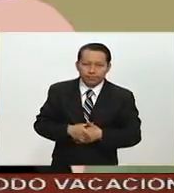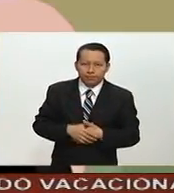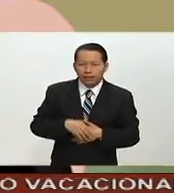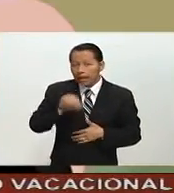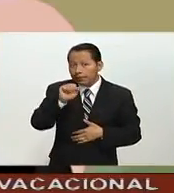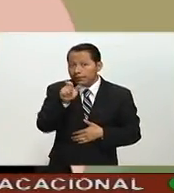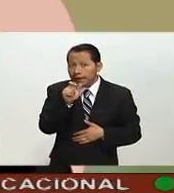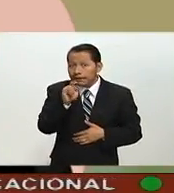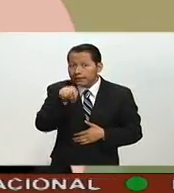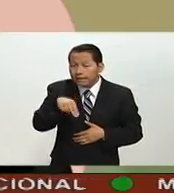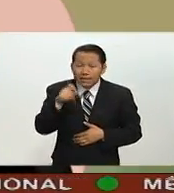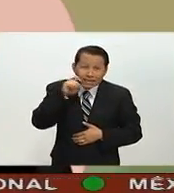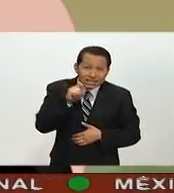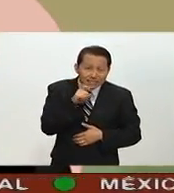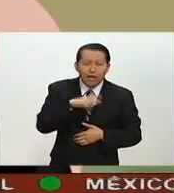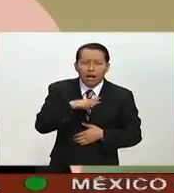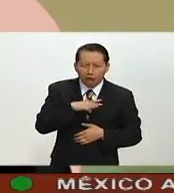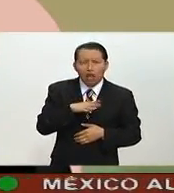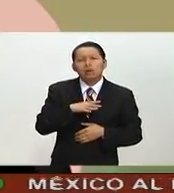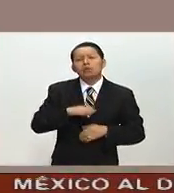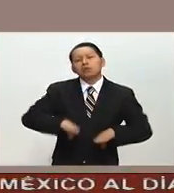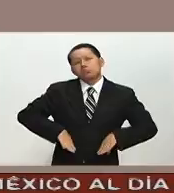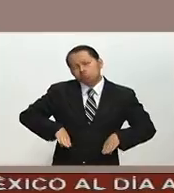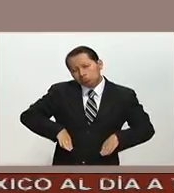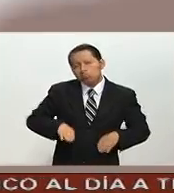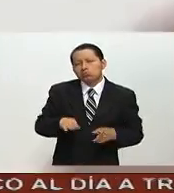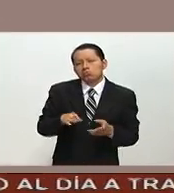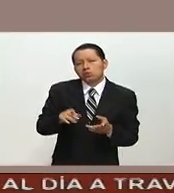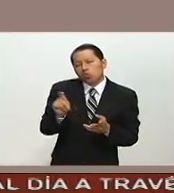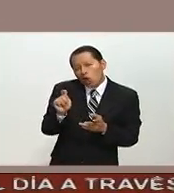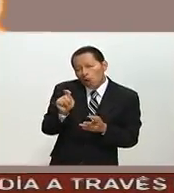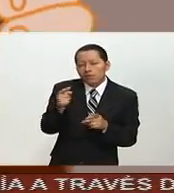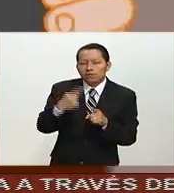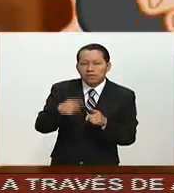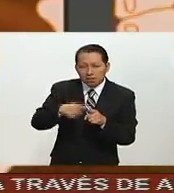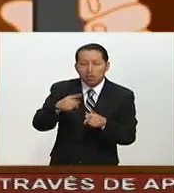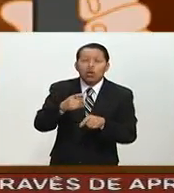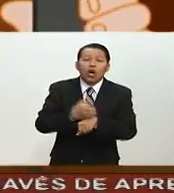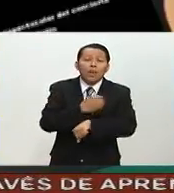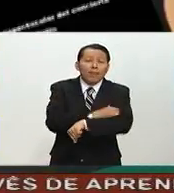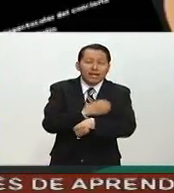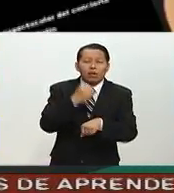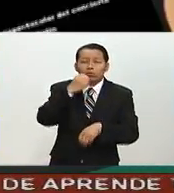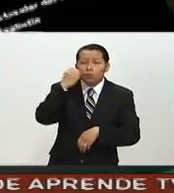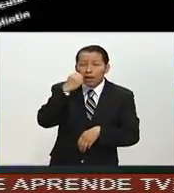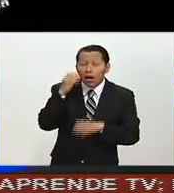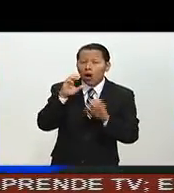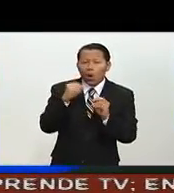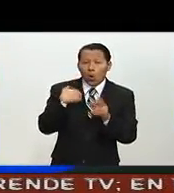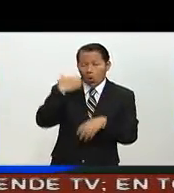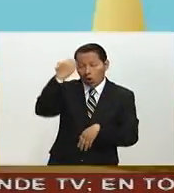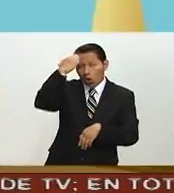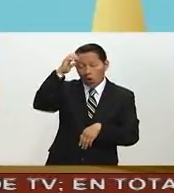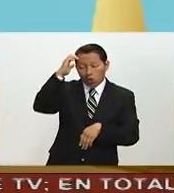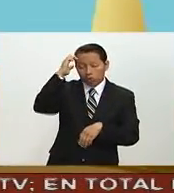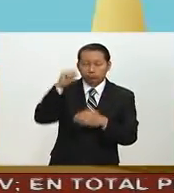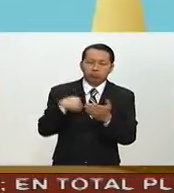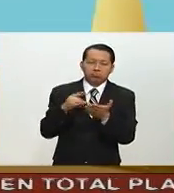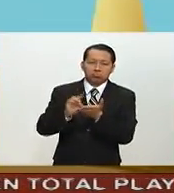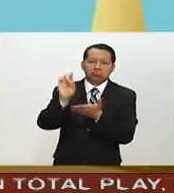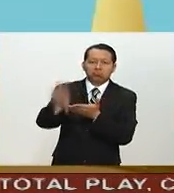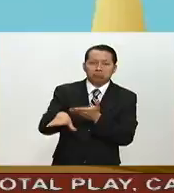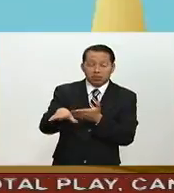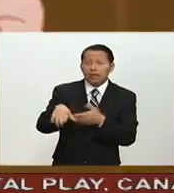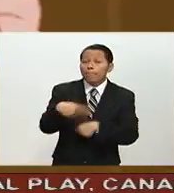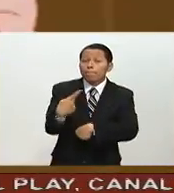sexting generalmente es enviado a parejas sentimentales, amigos, compañeros de clase e incluso a desconocidos. El riesgo radica